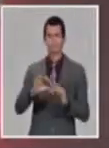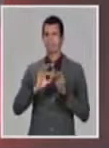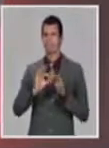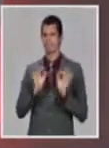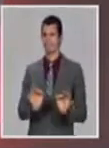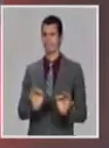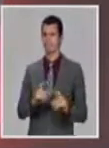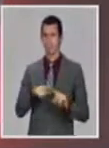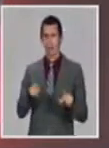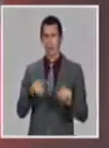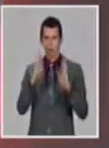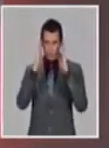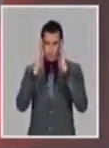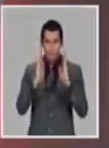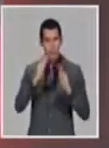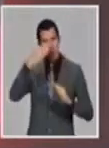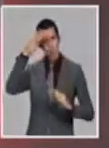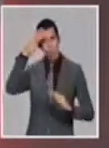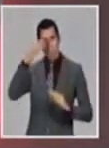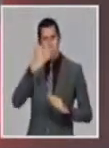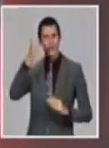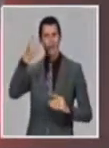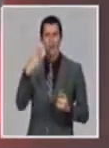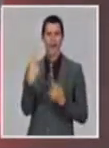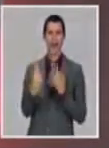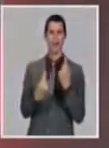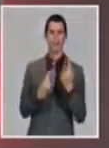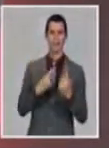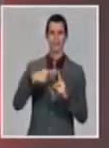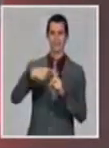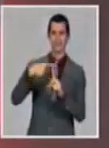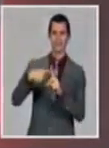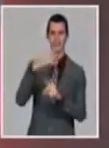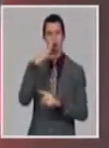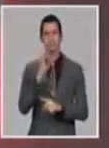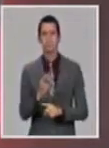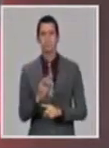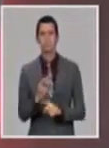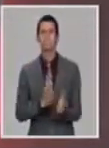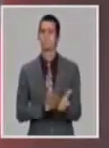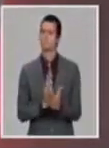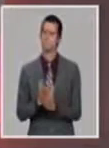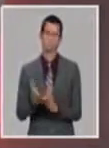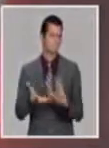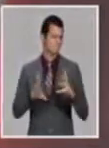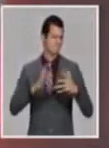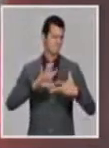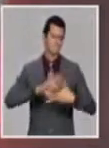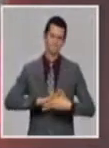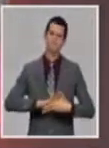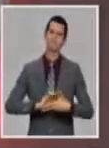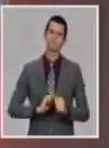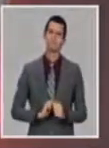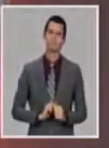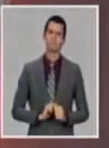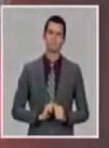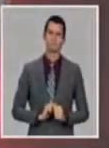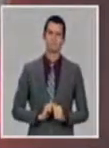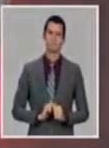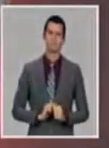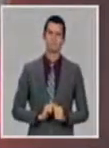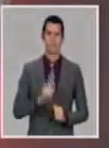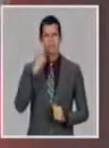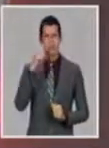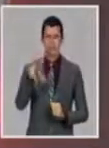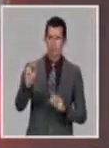señales concretas de mejoría, ninguna, al contrario. Y sigue siendo muy complejo el escenario epidemiológico. A nivel global, los nuevos